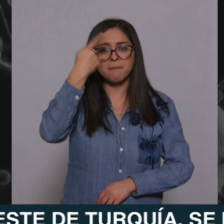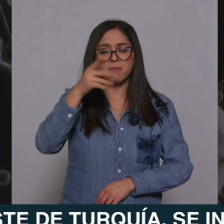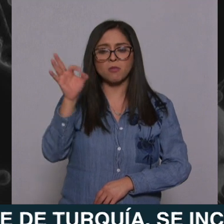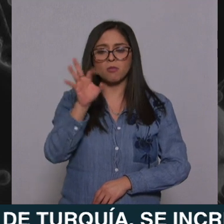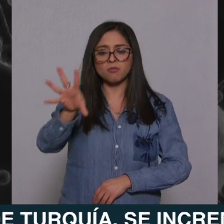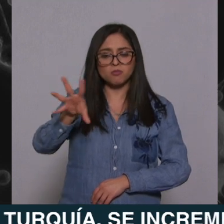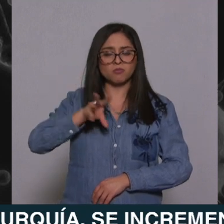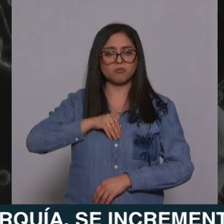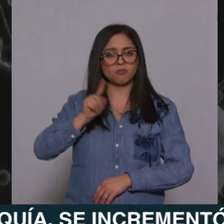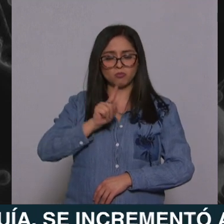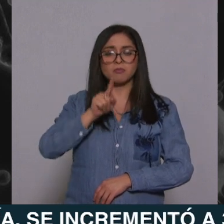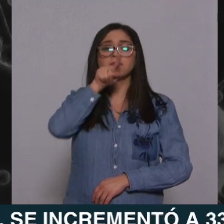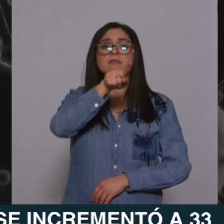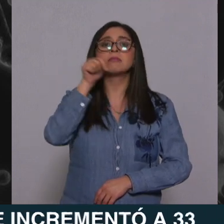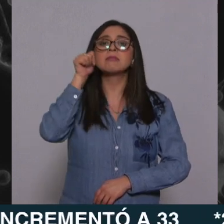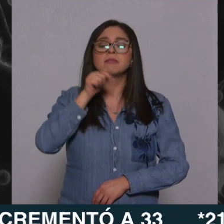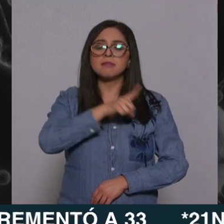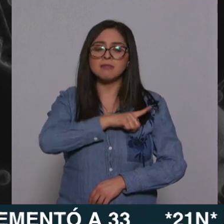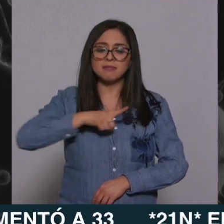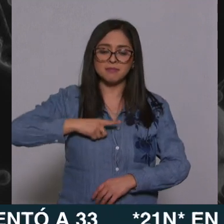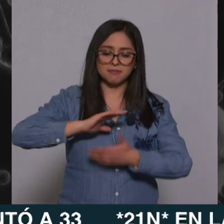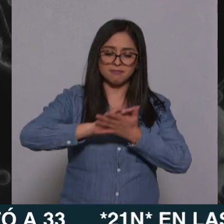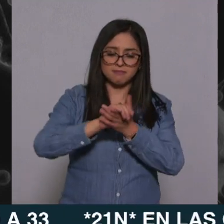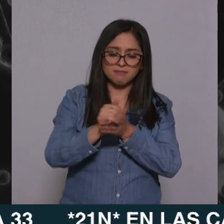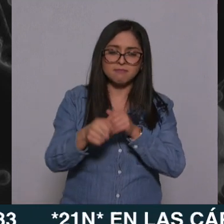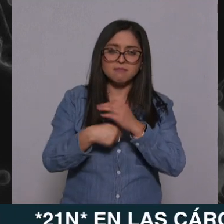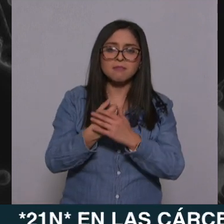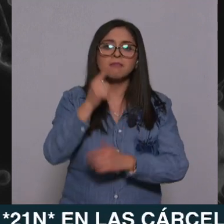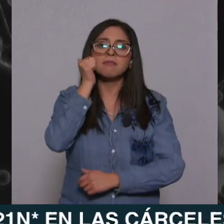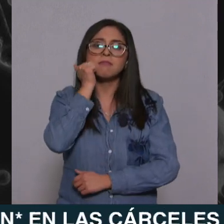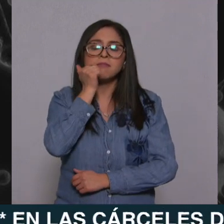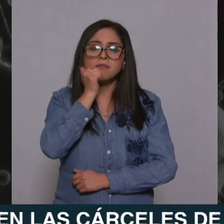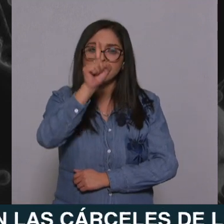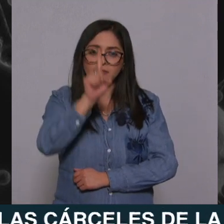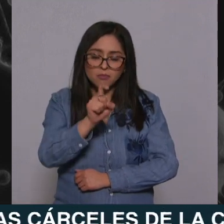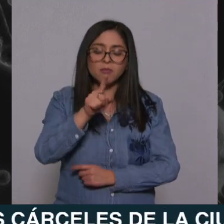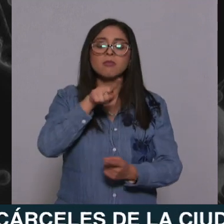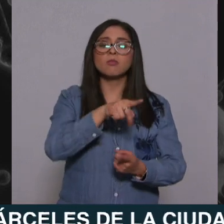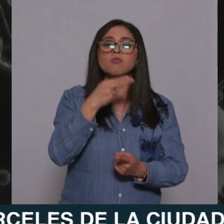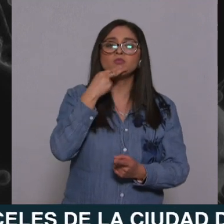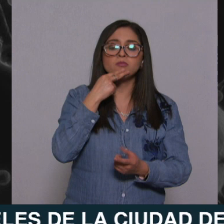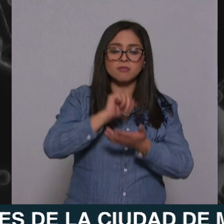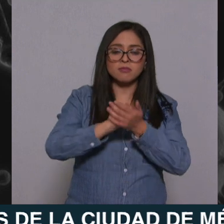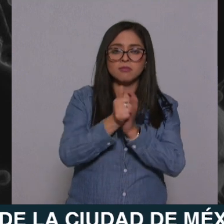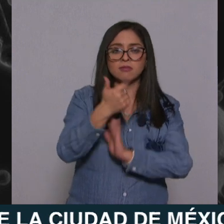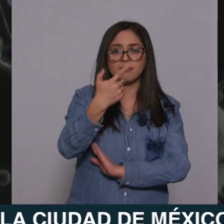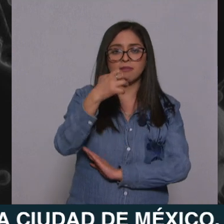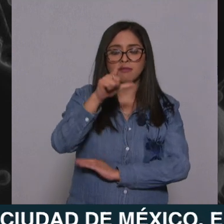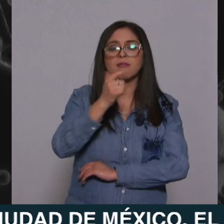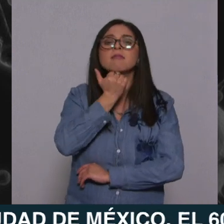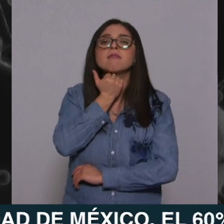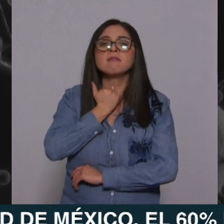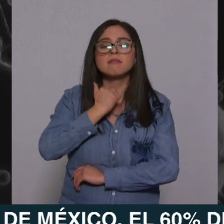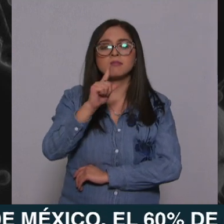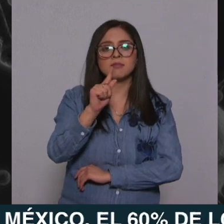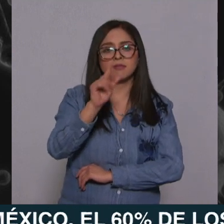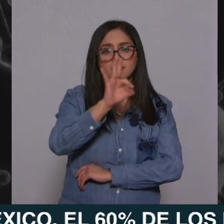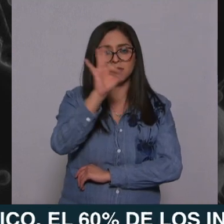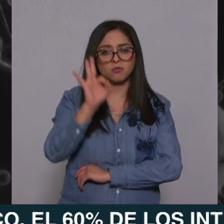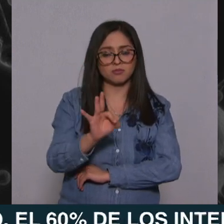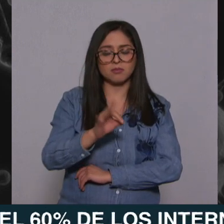riesgo: lavarse las manos frecuentemente con agua y jabón, utilizar gel con base de alcohol al